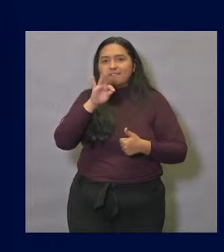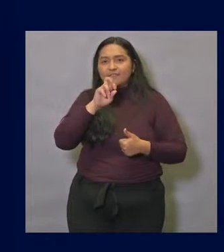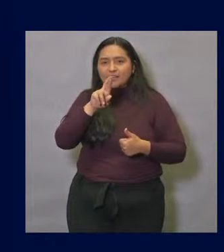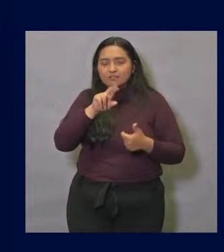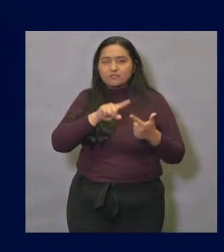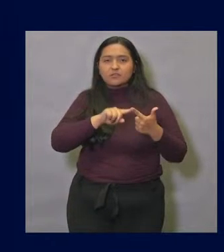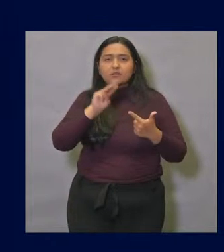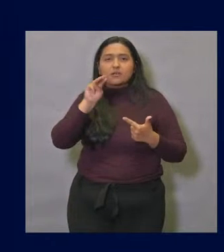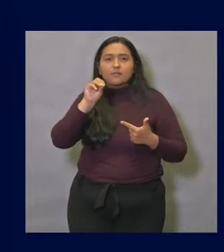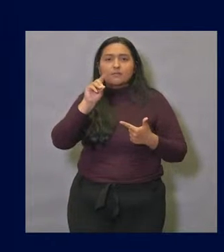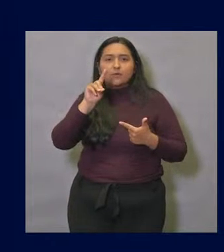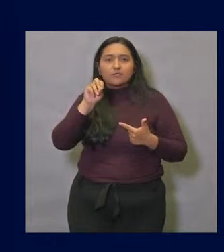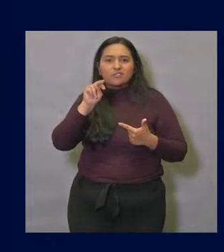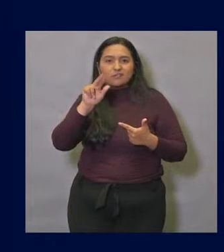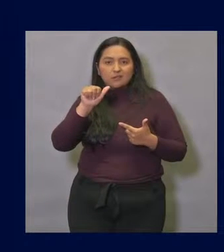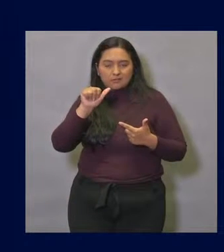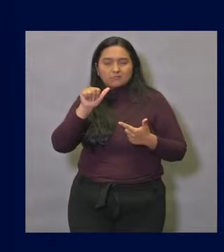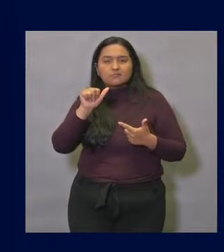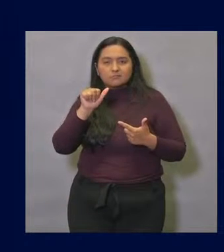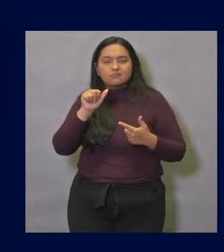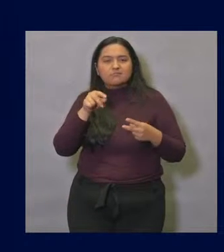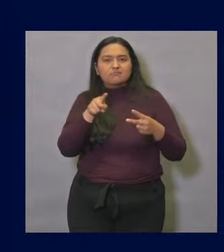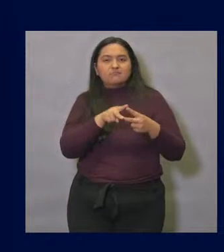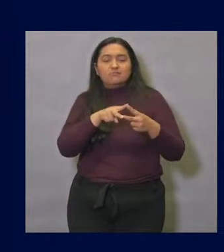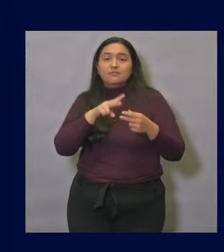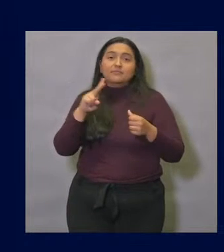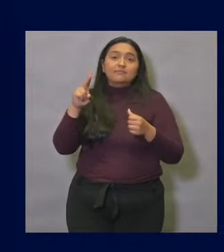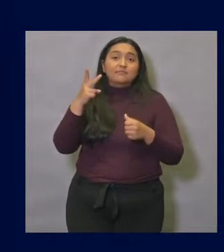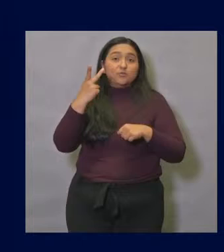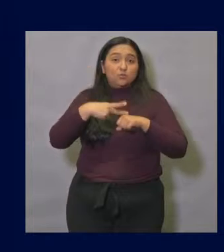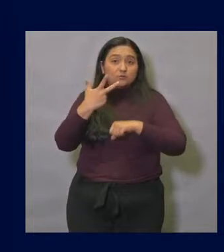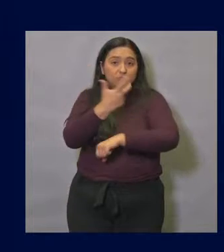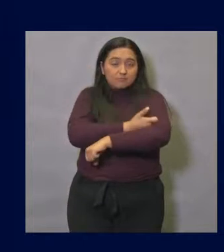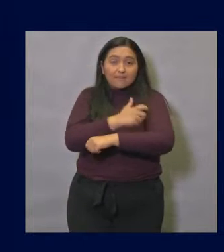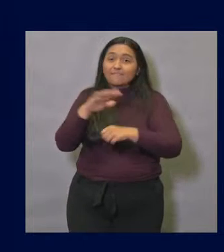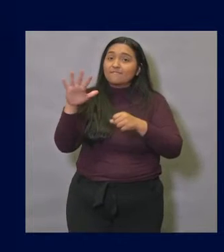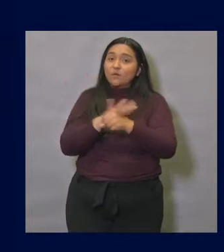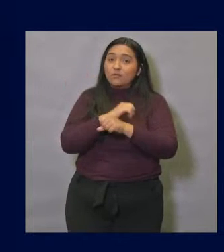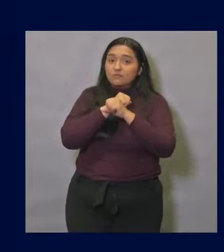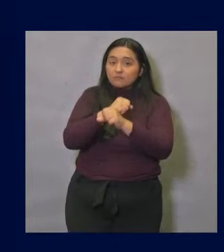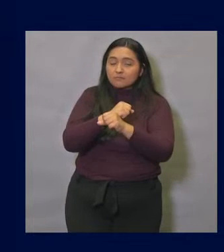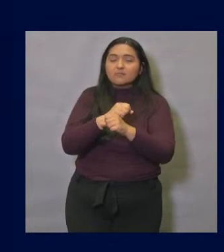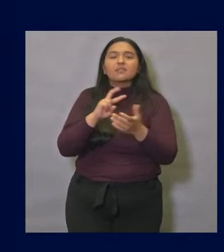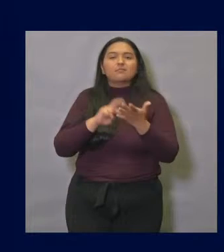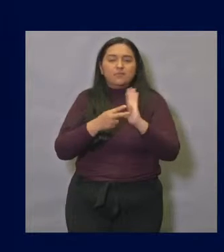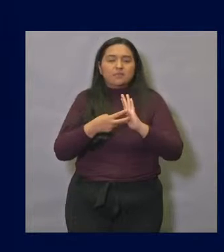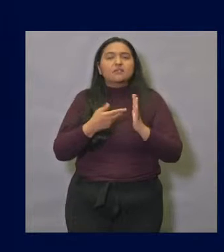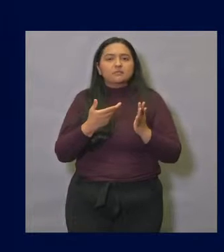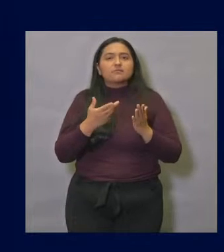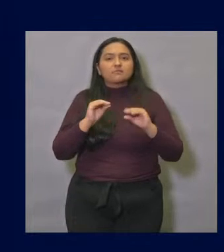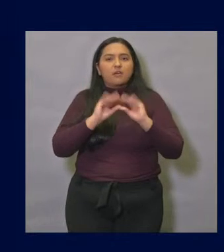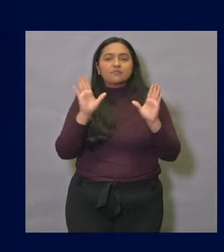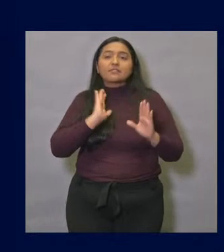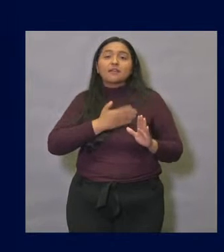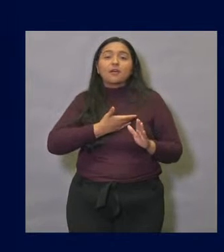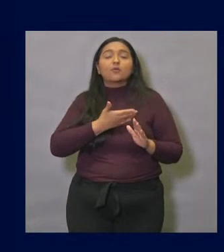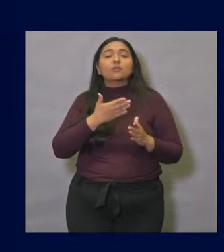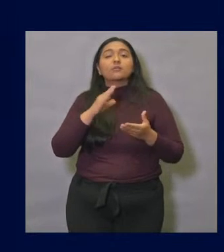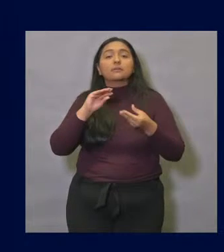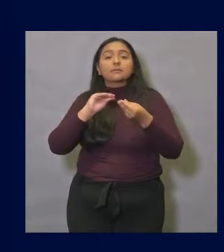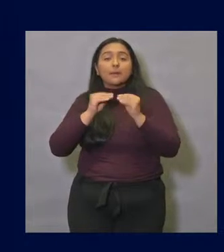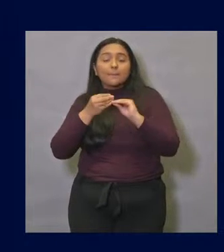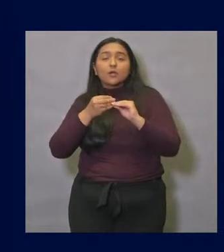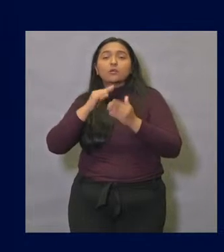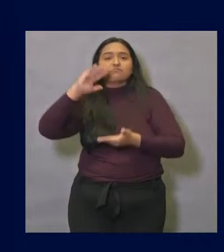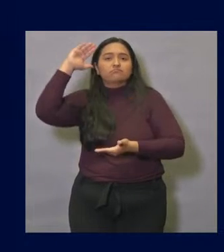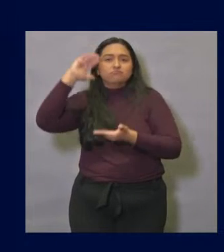vacuna que recibió, es nuestra mejor esperanza de que estas tendencias positivas se extiendan más ampliamente